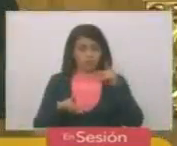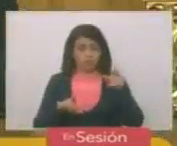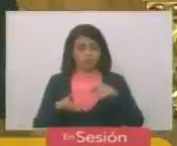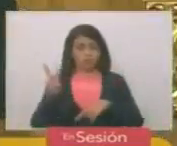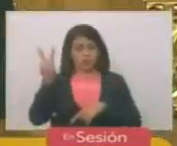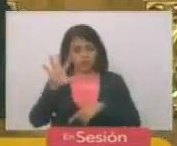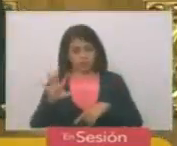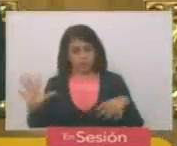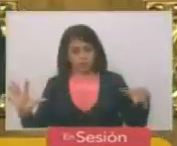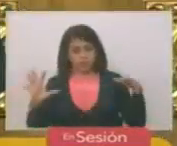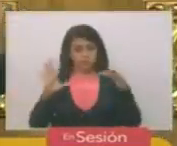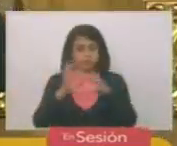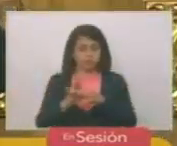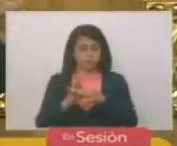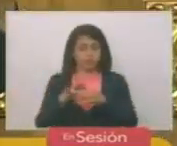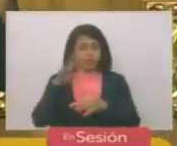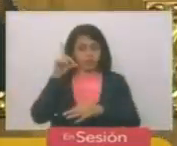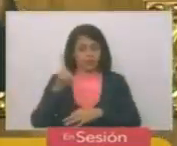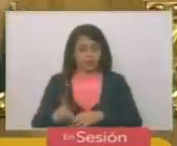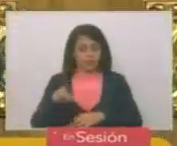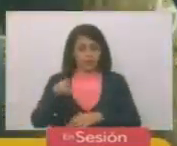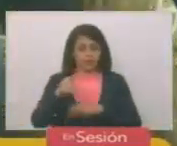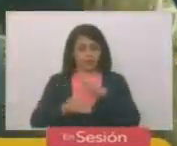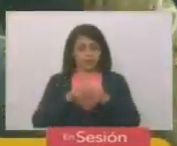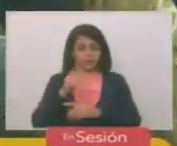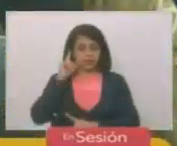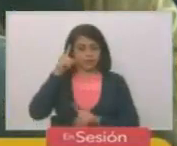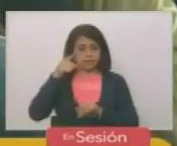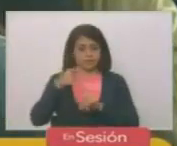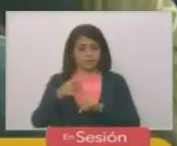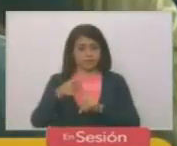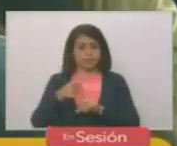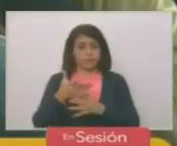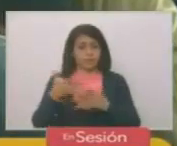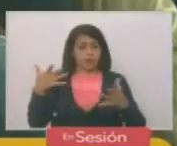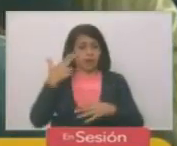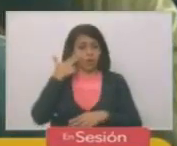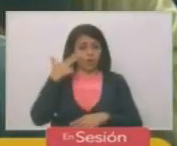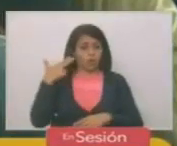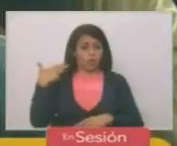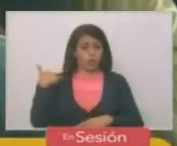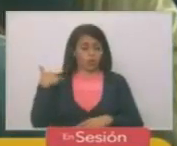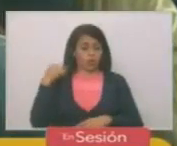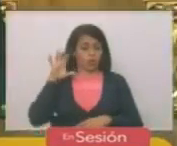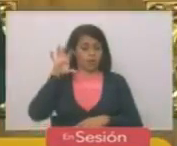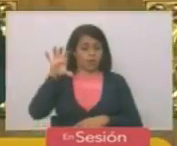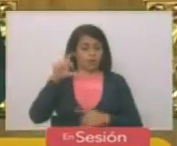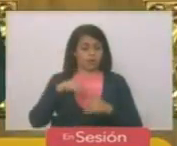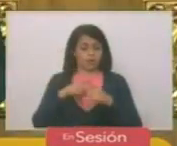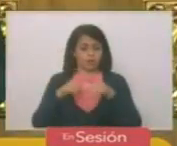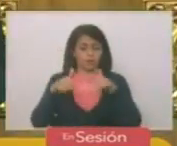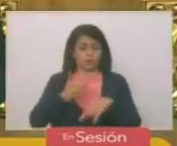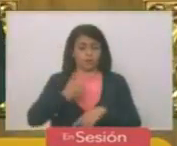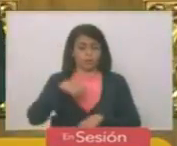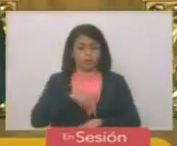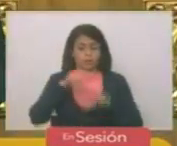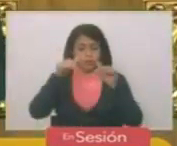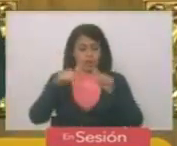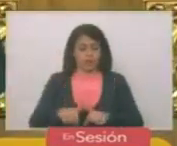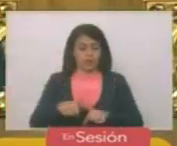Rusia y Venezuela, debe ser motivo de gran orgullo patrio. Y por eso